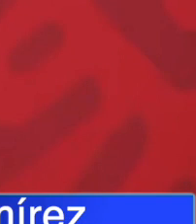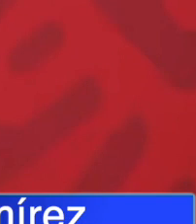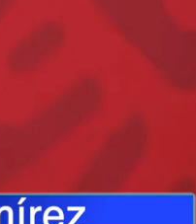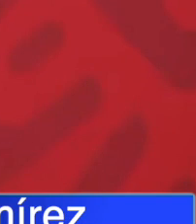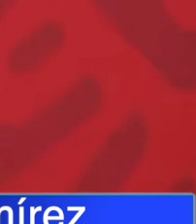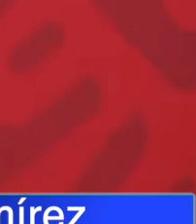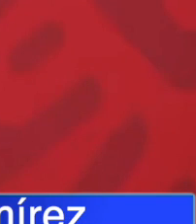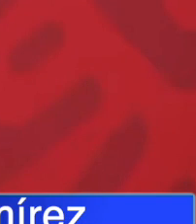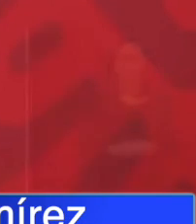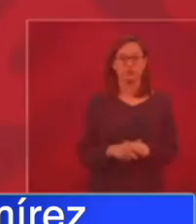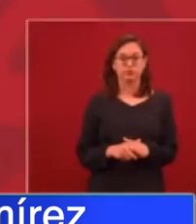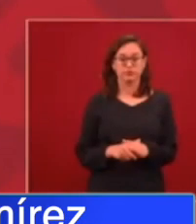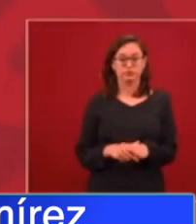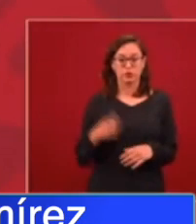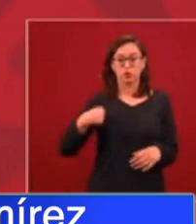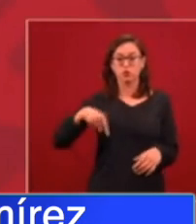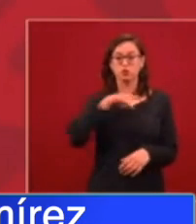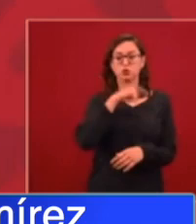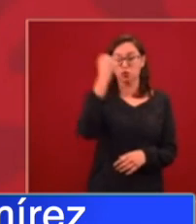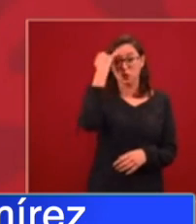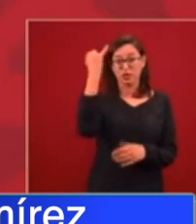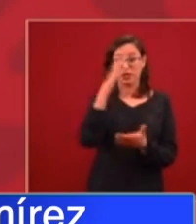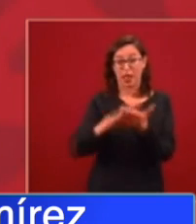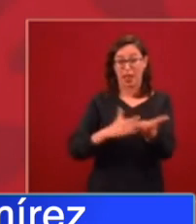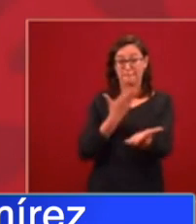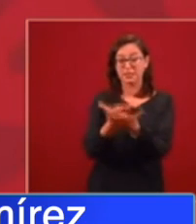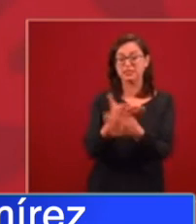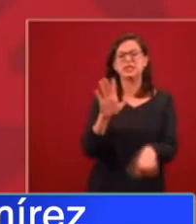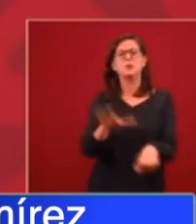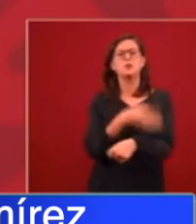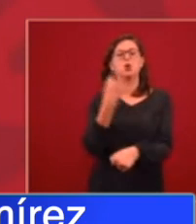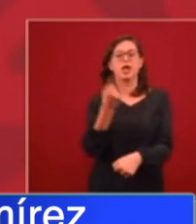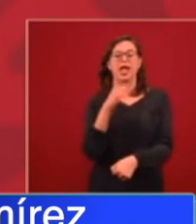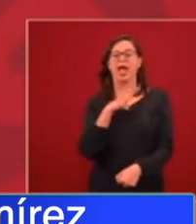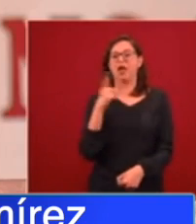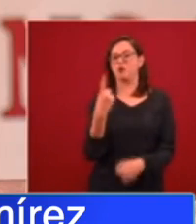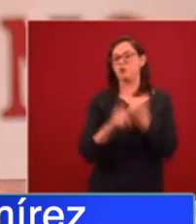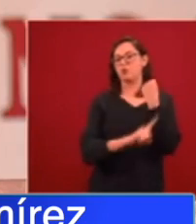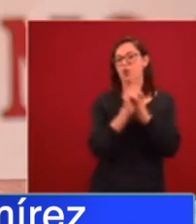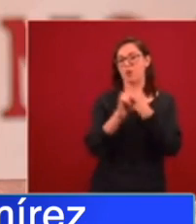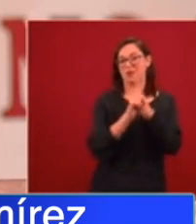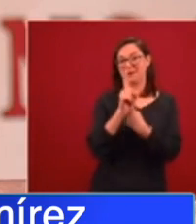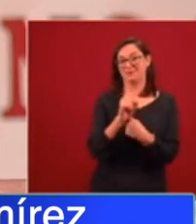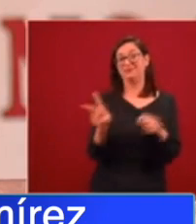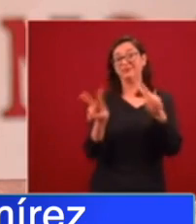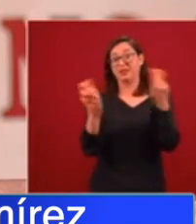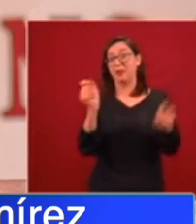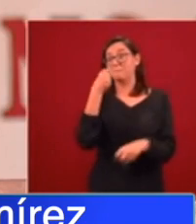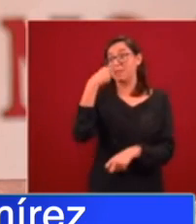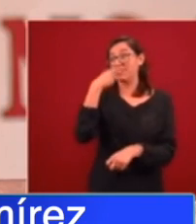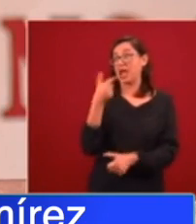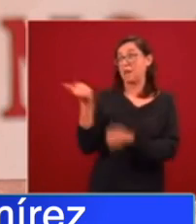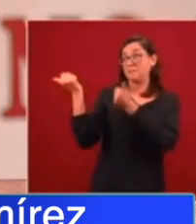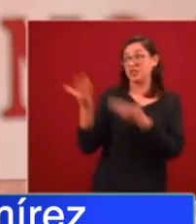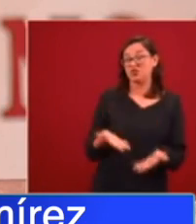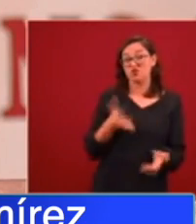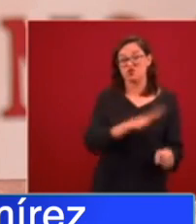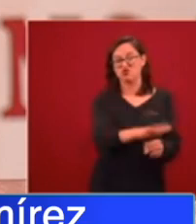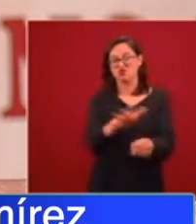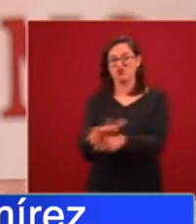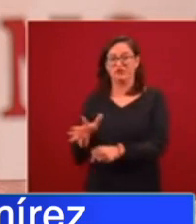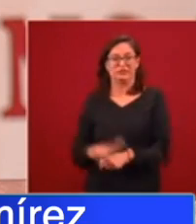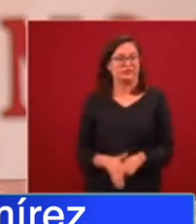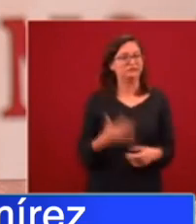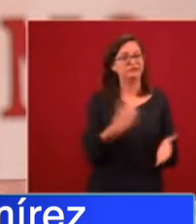necesitamos resolver el problema de el abasto de medicamentos, que